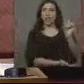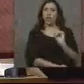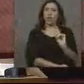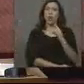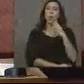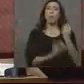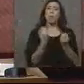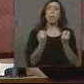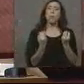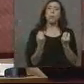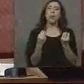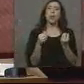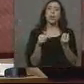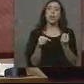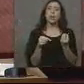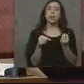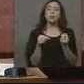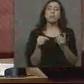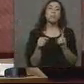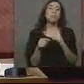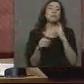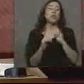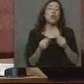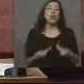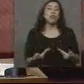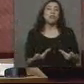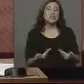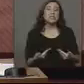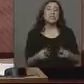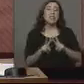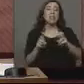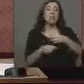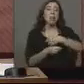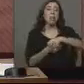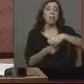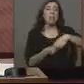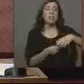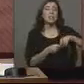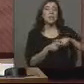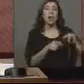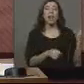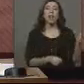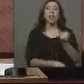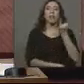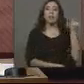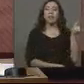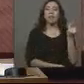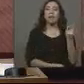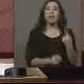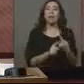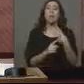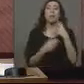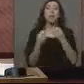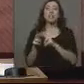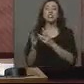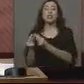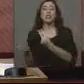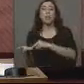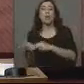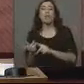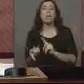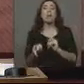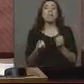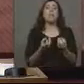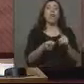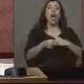está ahí hasta ahí no más llegamos otra vez con la descentralización y la autonomía porque desvestimos un santo para vestir otro y